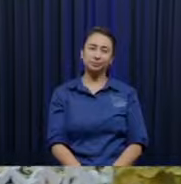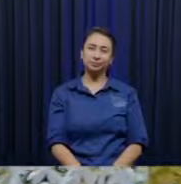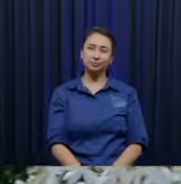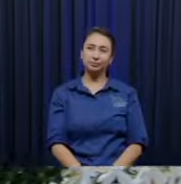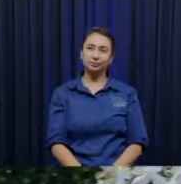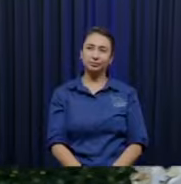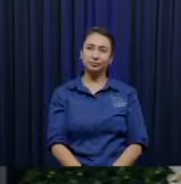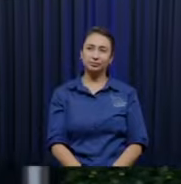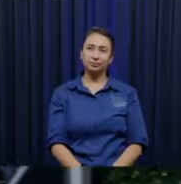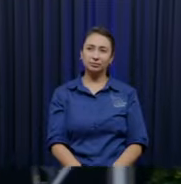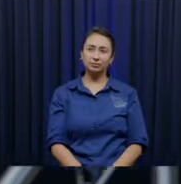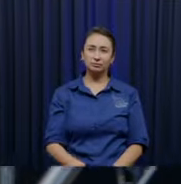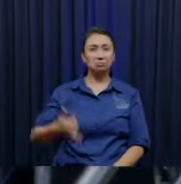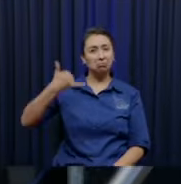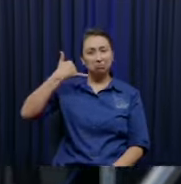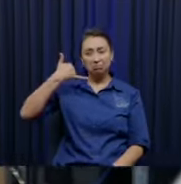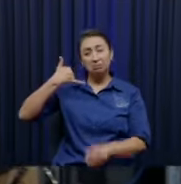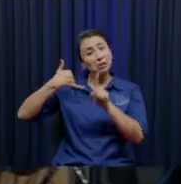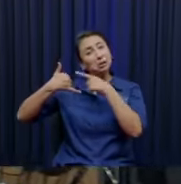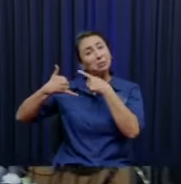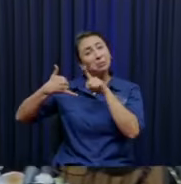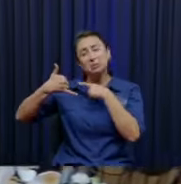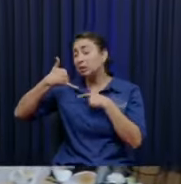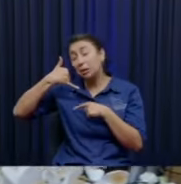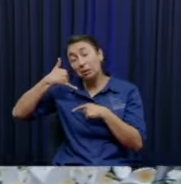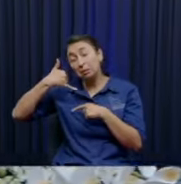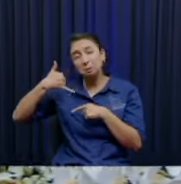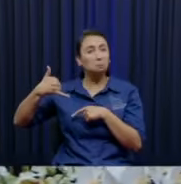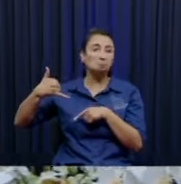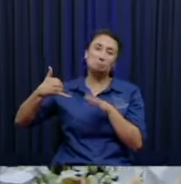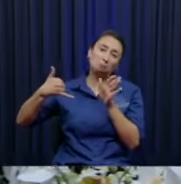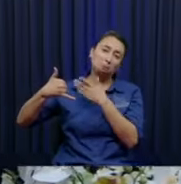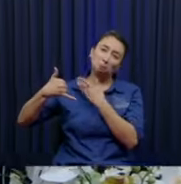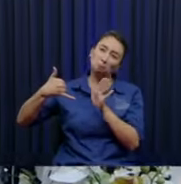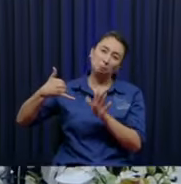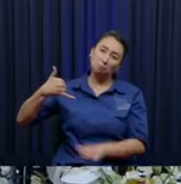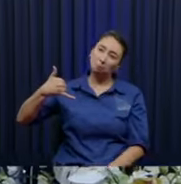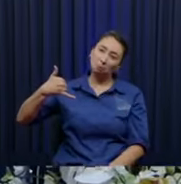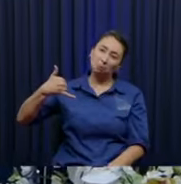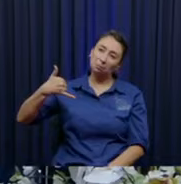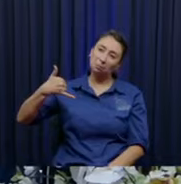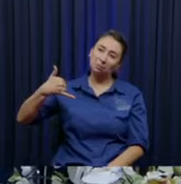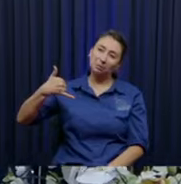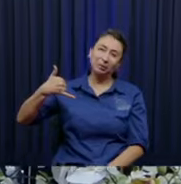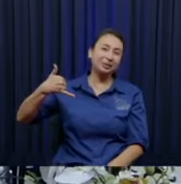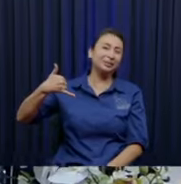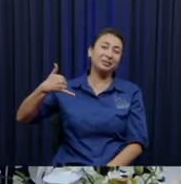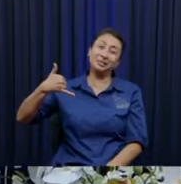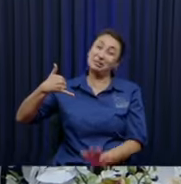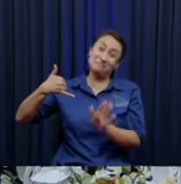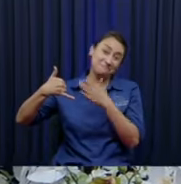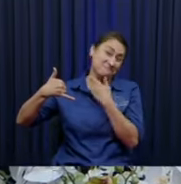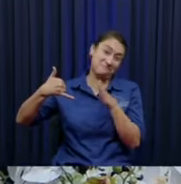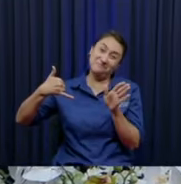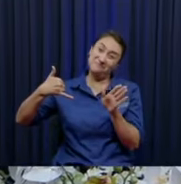No. No carga. Es que hay que pagar el internet, hermano. Sí.